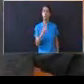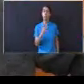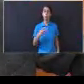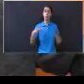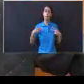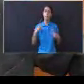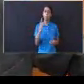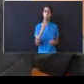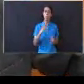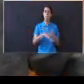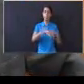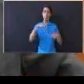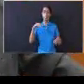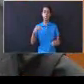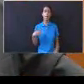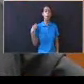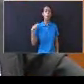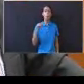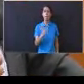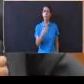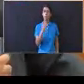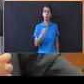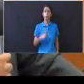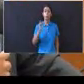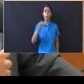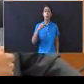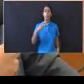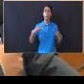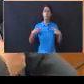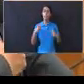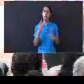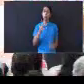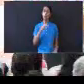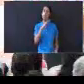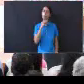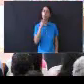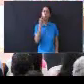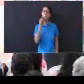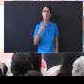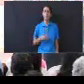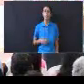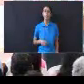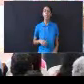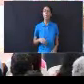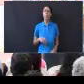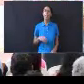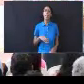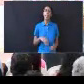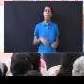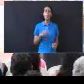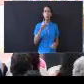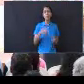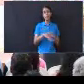salida. Para todo. Si hay una enfermedad, la salida o es la sanidad o es la muerte.